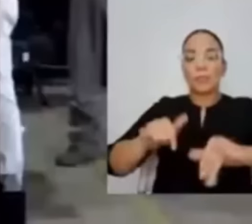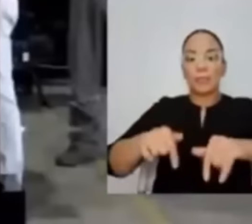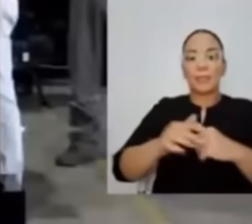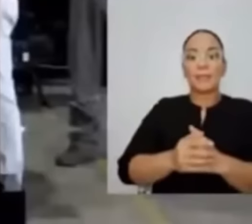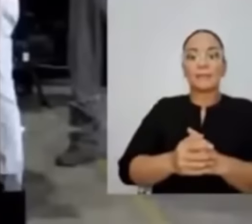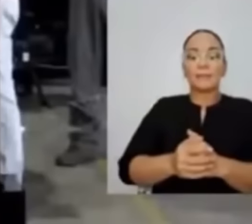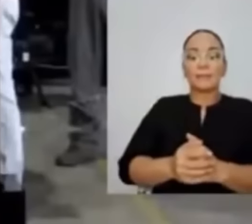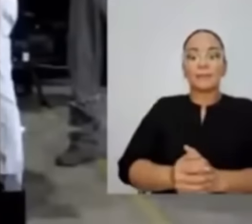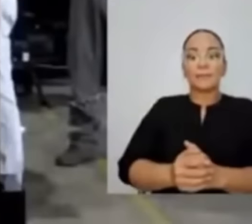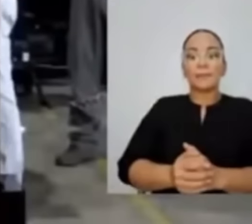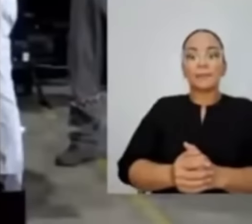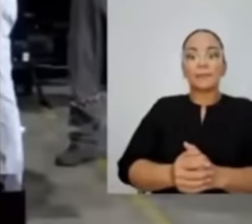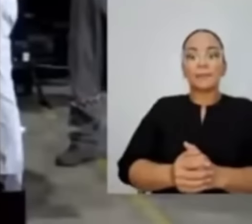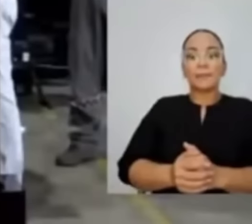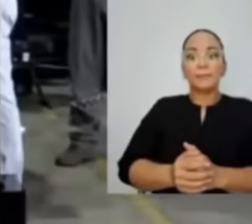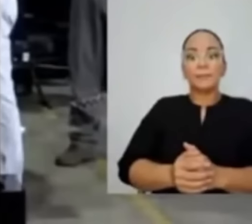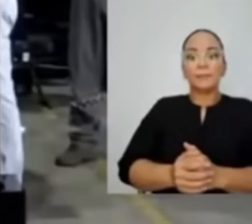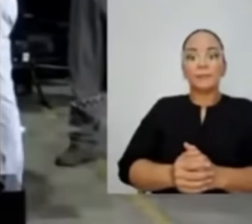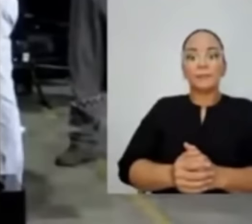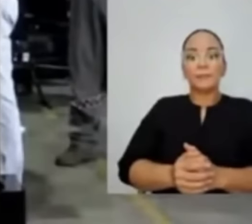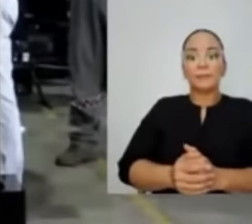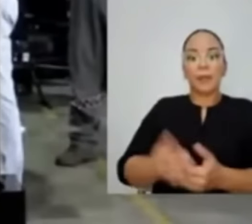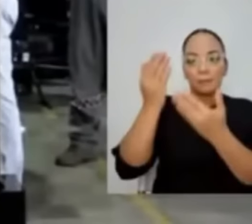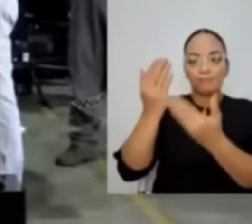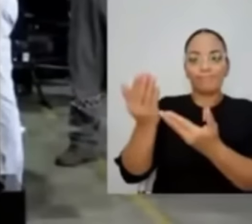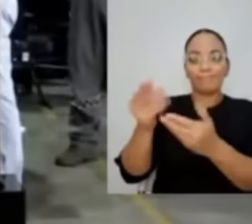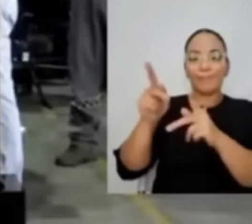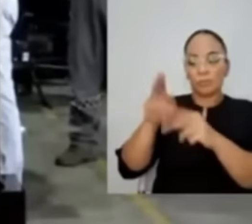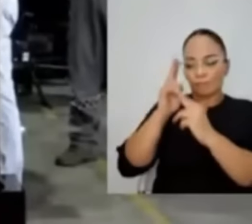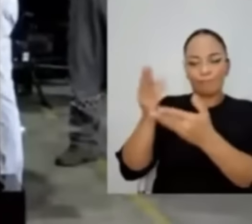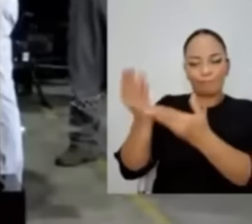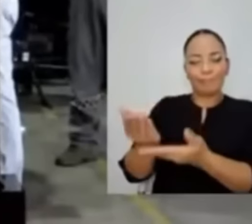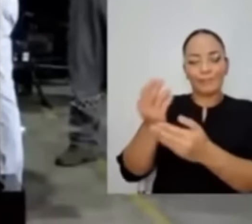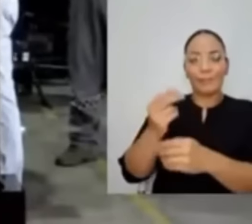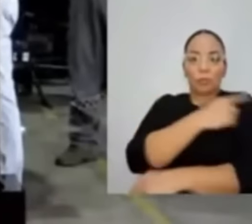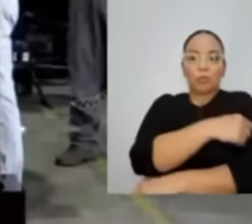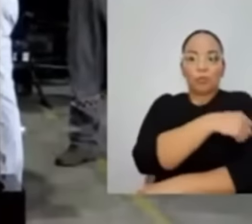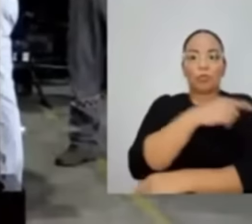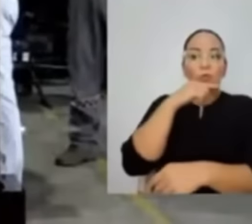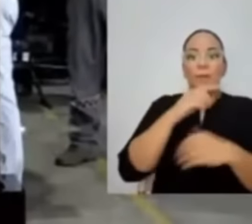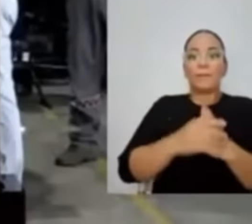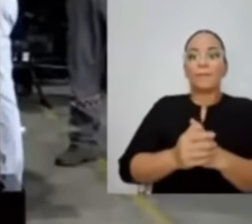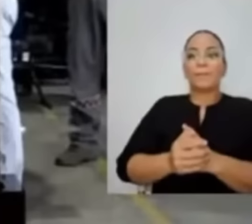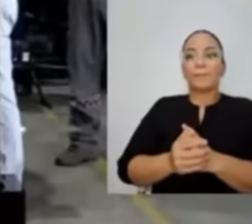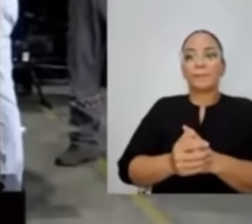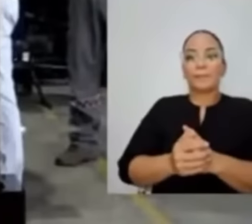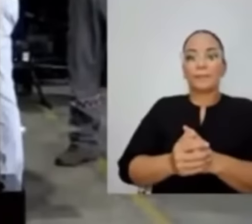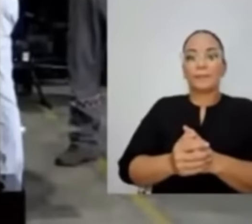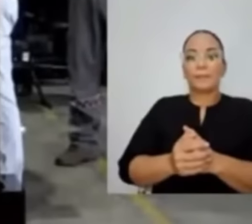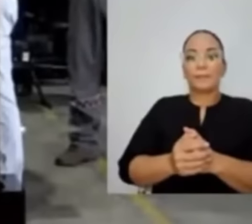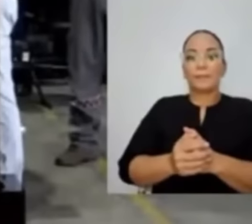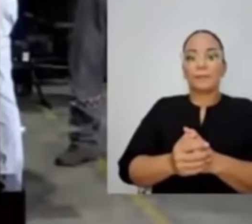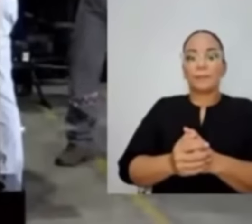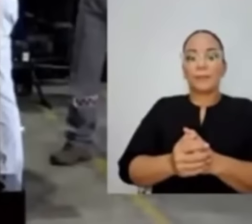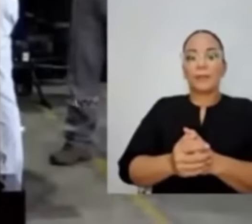a nombre, venga, benemérito de la Cruz Roja. Y a nombre de la delegación salvadoreña, voy